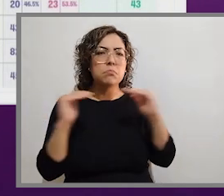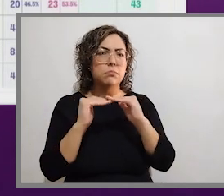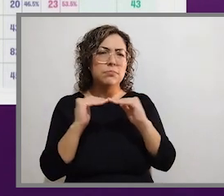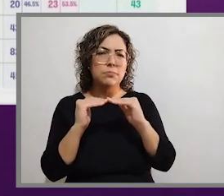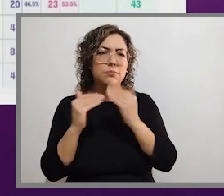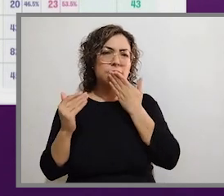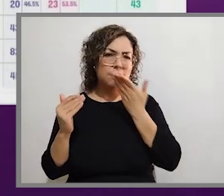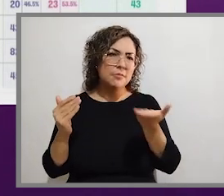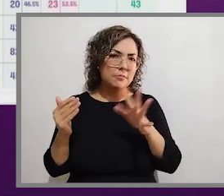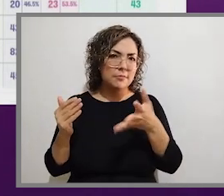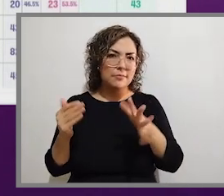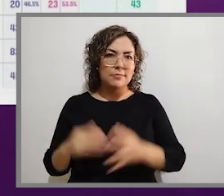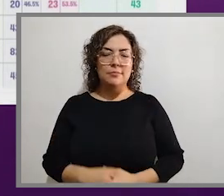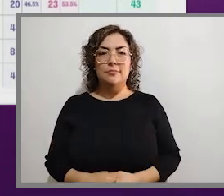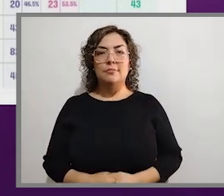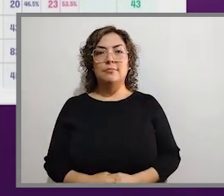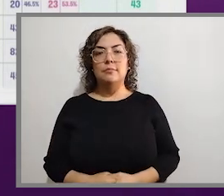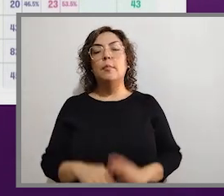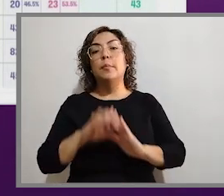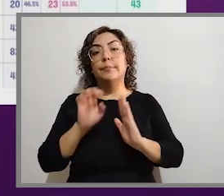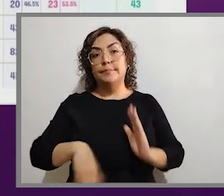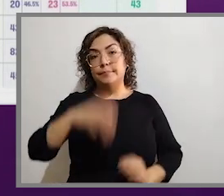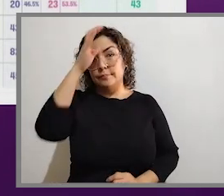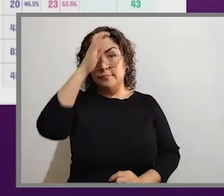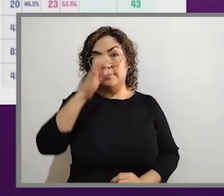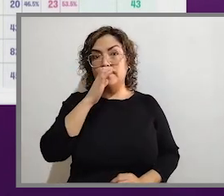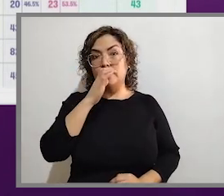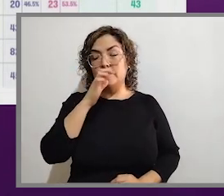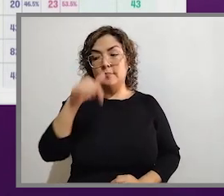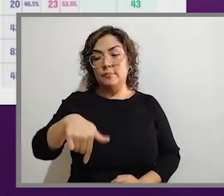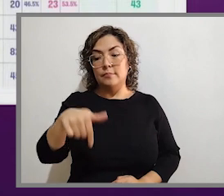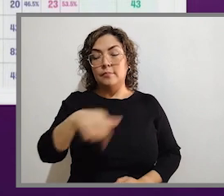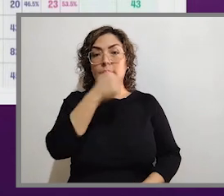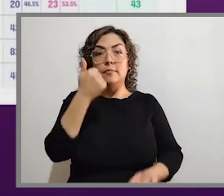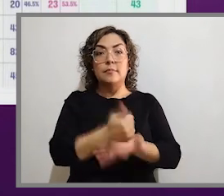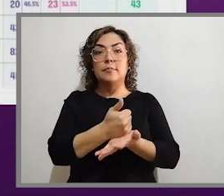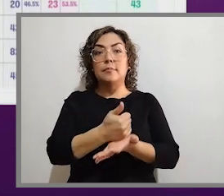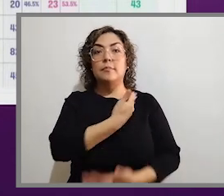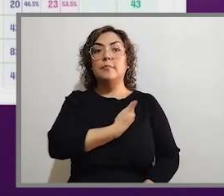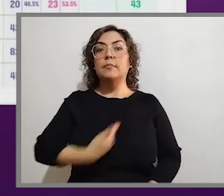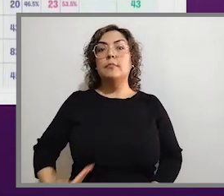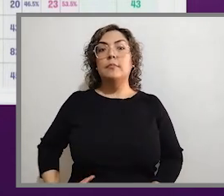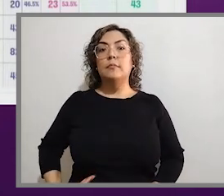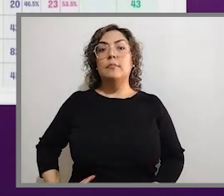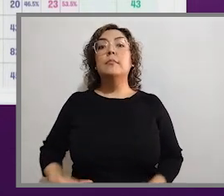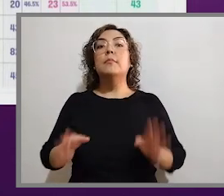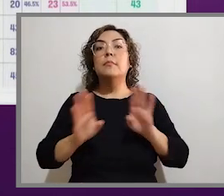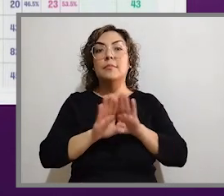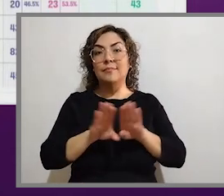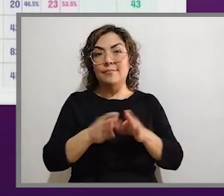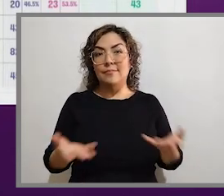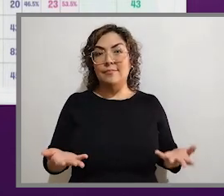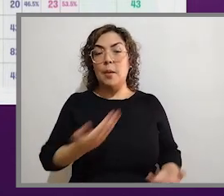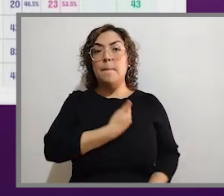en relación con las presidencias municipales y las alcaldías, pues el atraso que hay, ¿no?